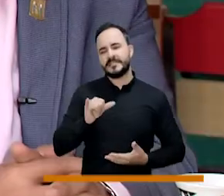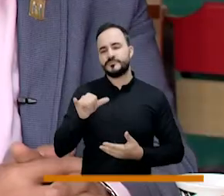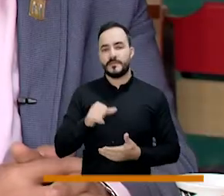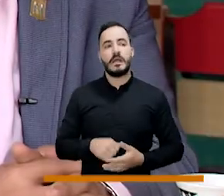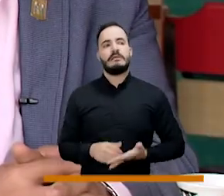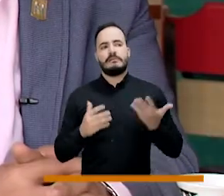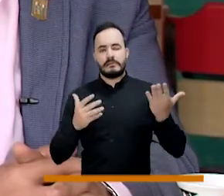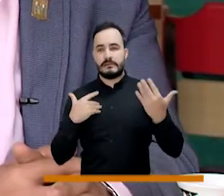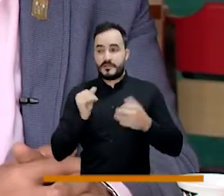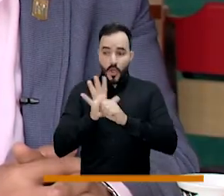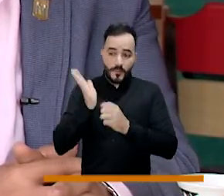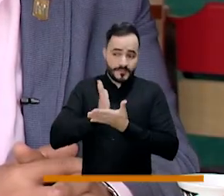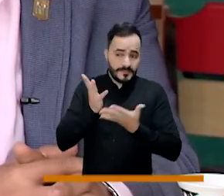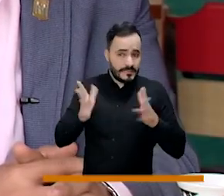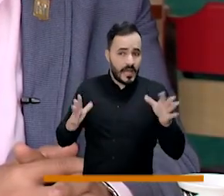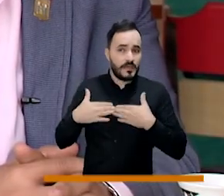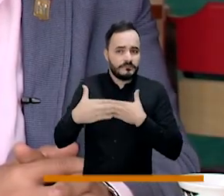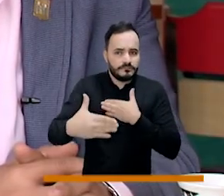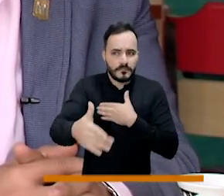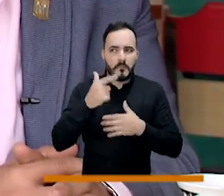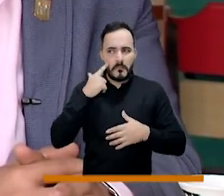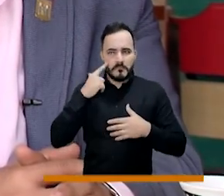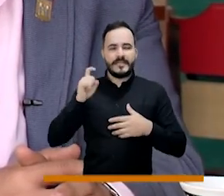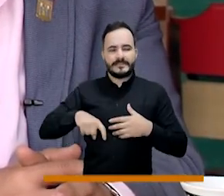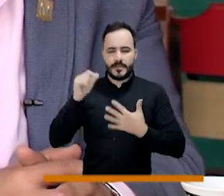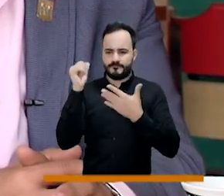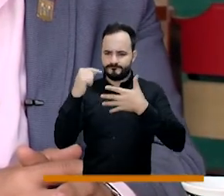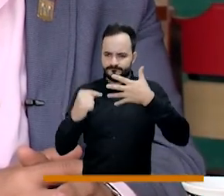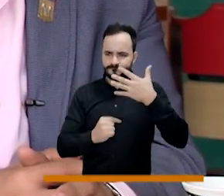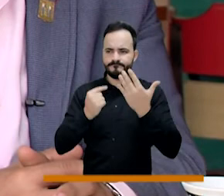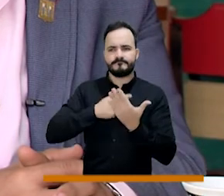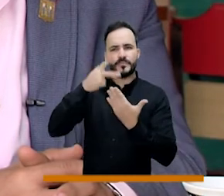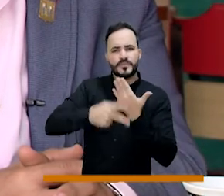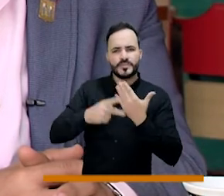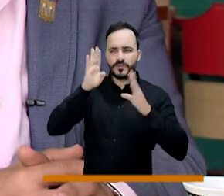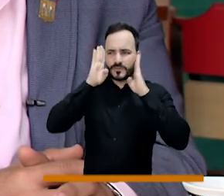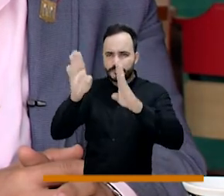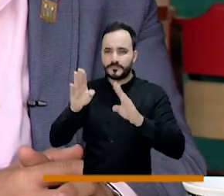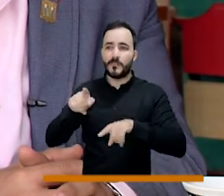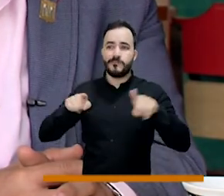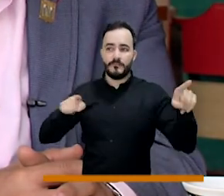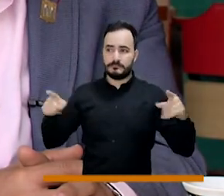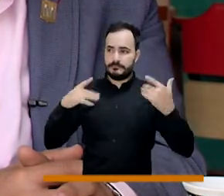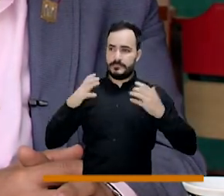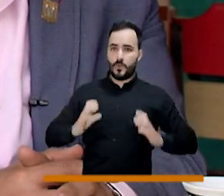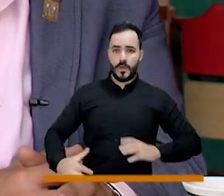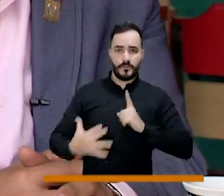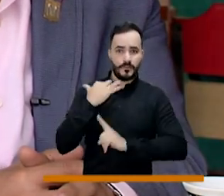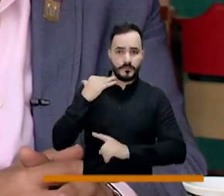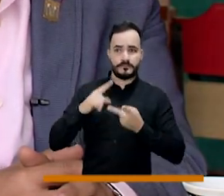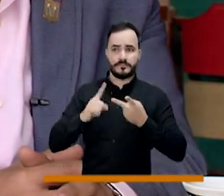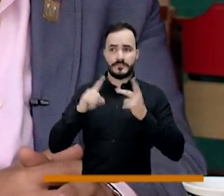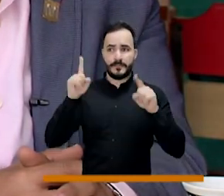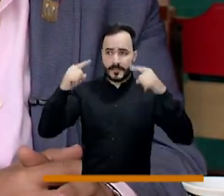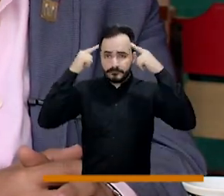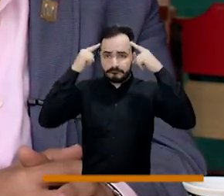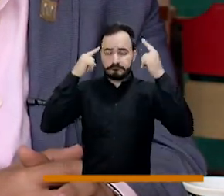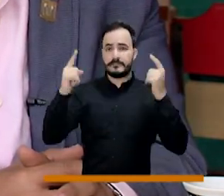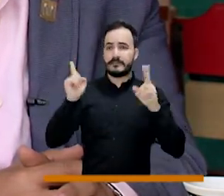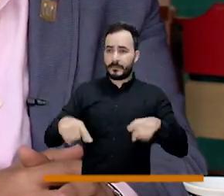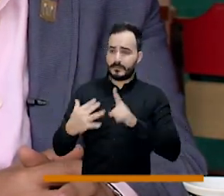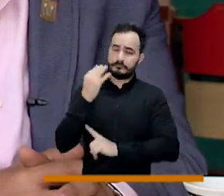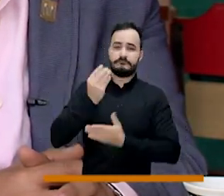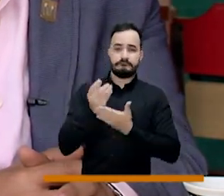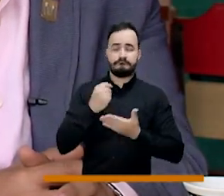Unos programas de salud post-COVID que debemos tener definitivamente, porque estamos hablando de unas secuelas físicas,